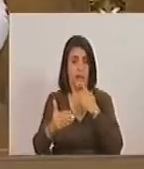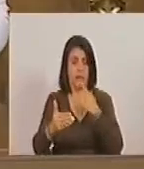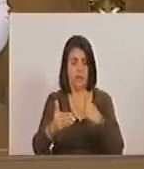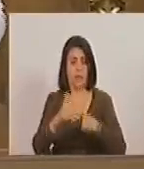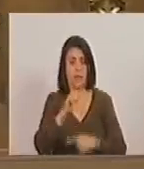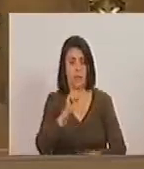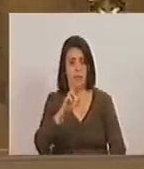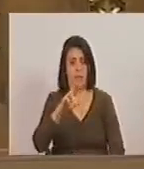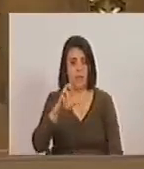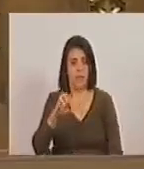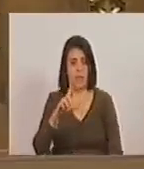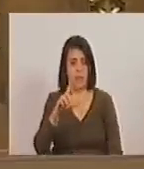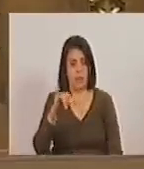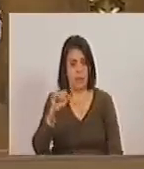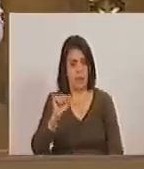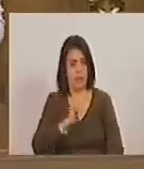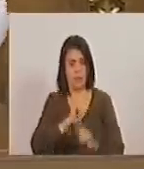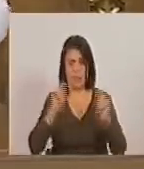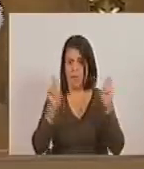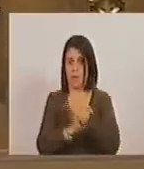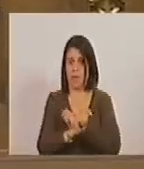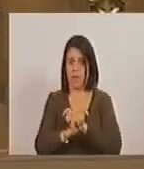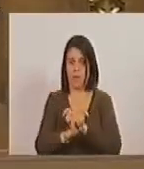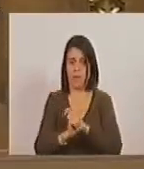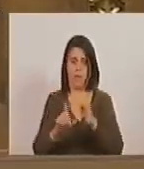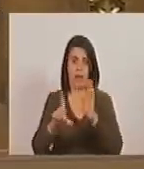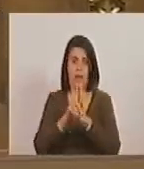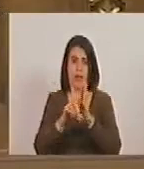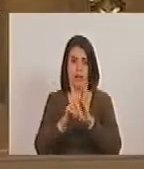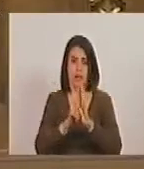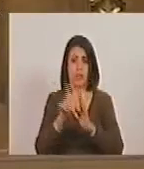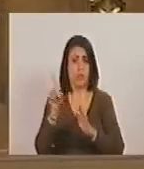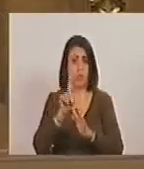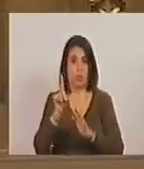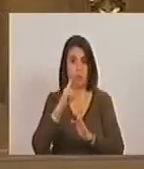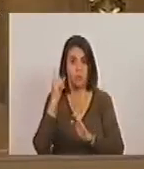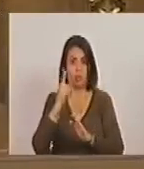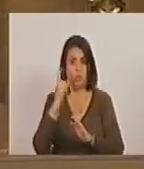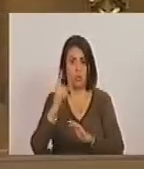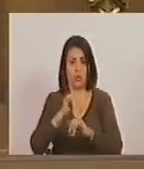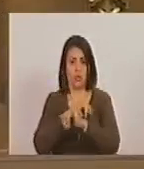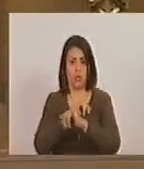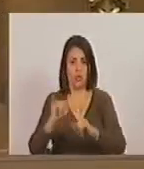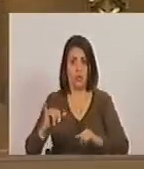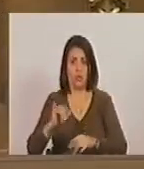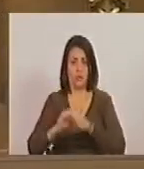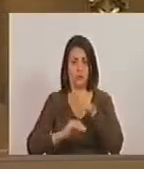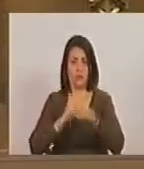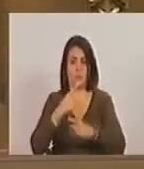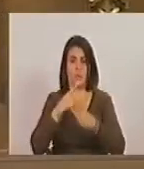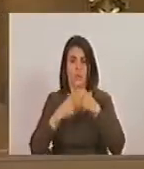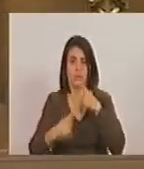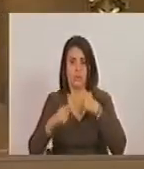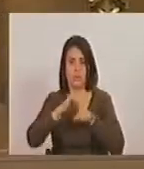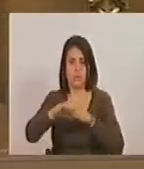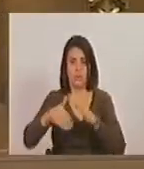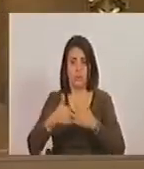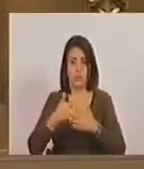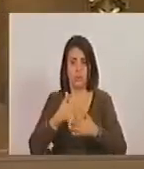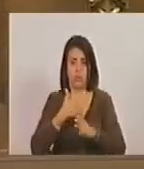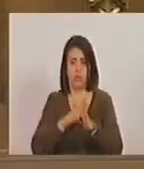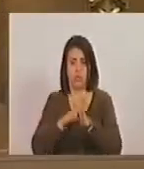Argelia Laya, la transformación no solamente está en las leyes, la transformación está en lo que ella decía. Para yo